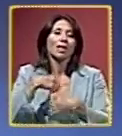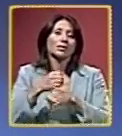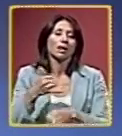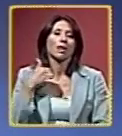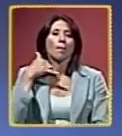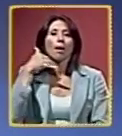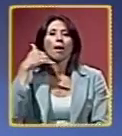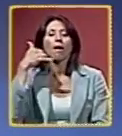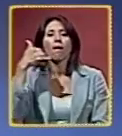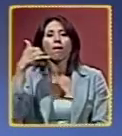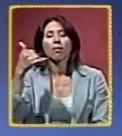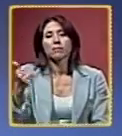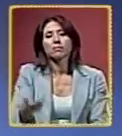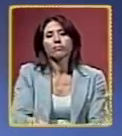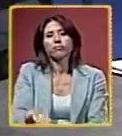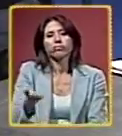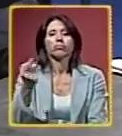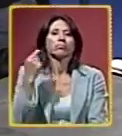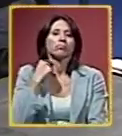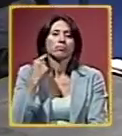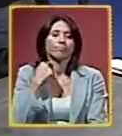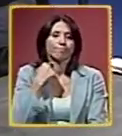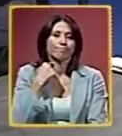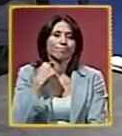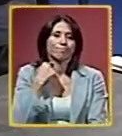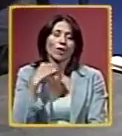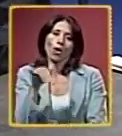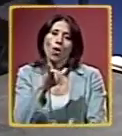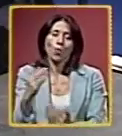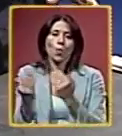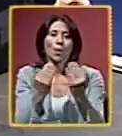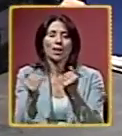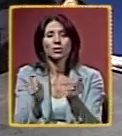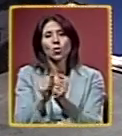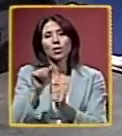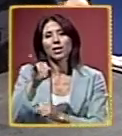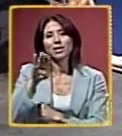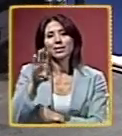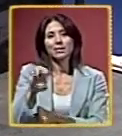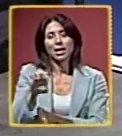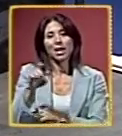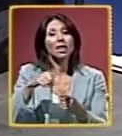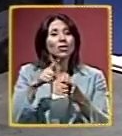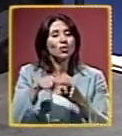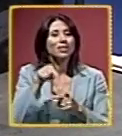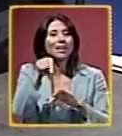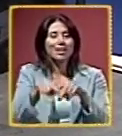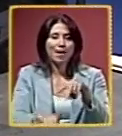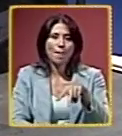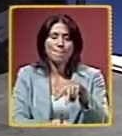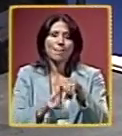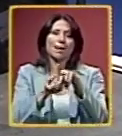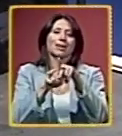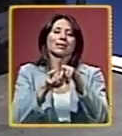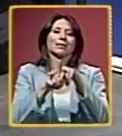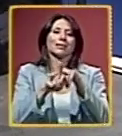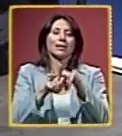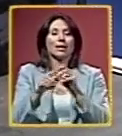telefónicas de alto costo que siguen siendo las del ICE. Entonces ahí aparece el mecanismo muy fuerte de la competencia